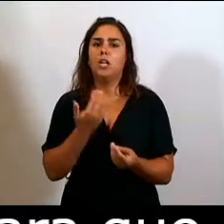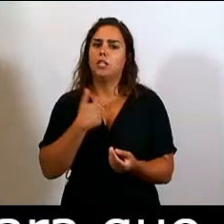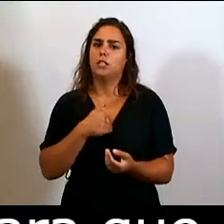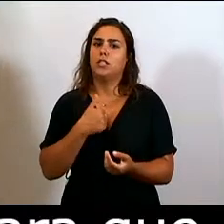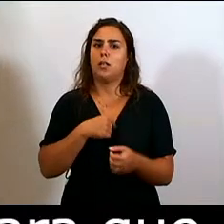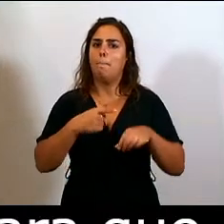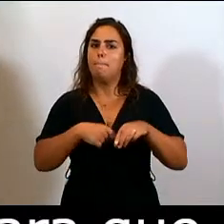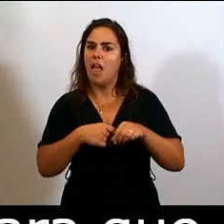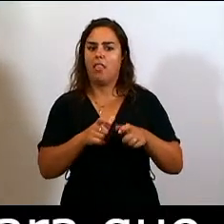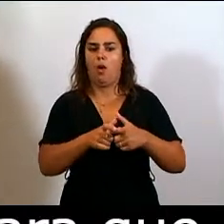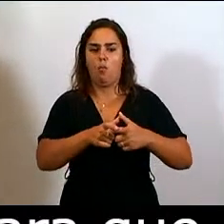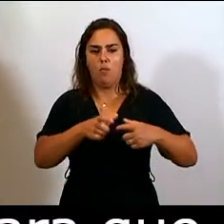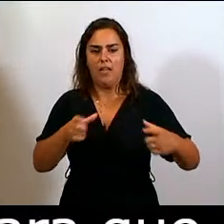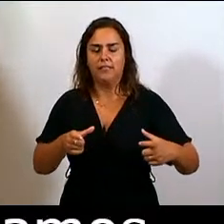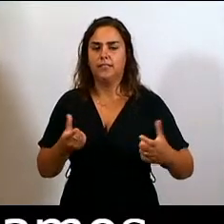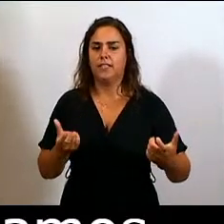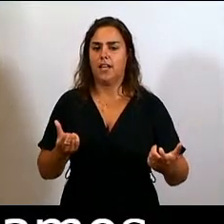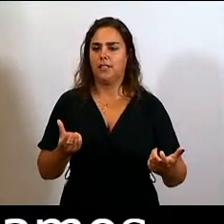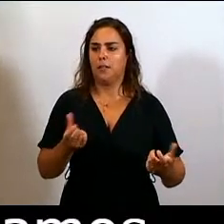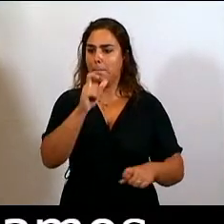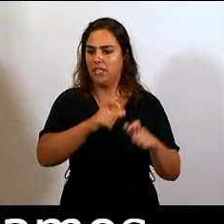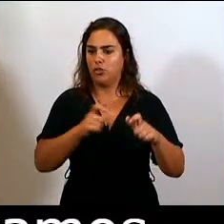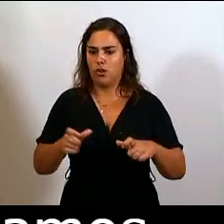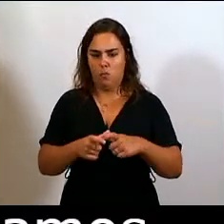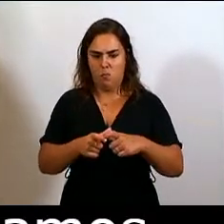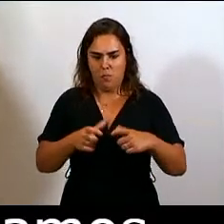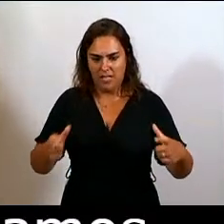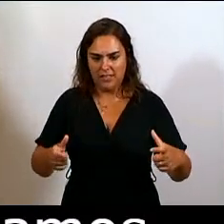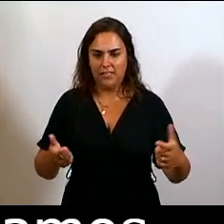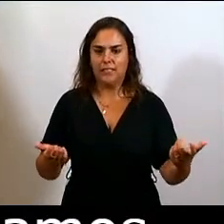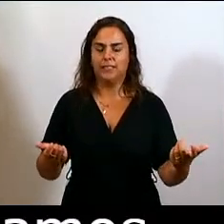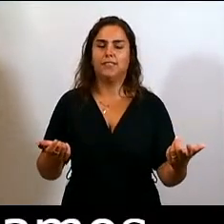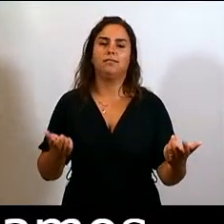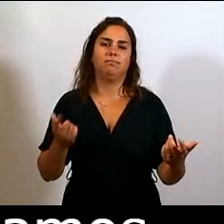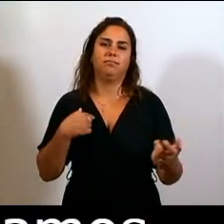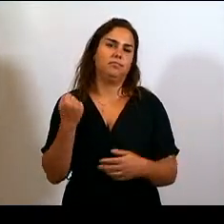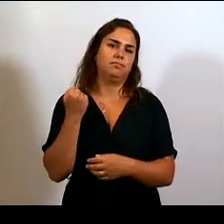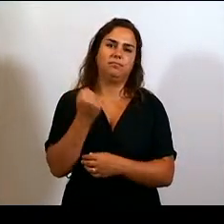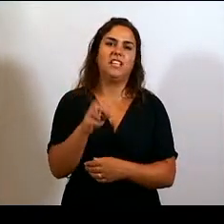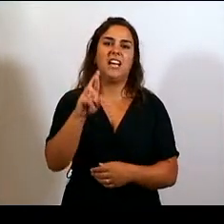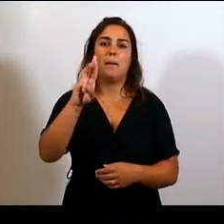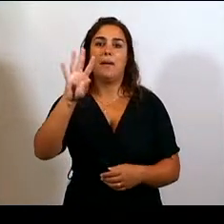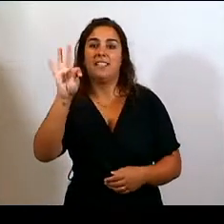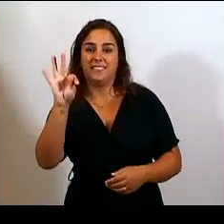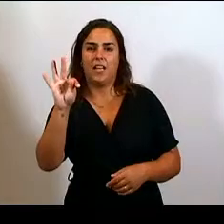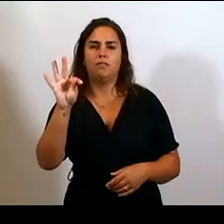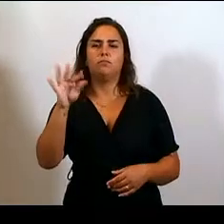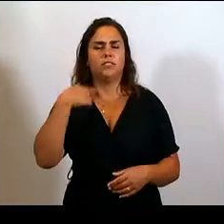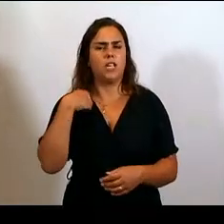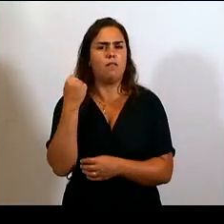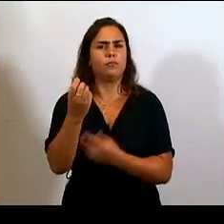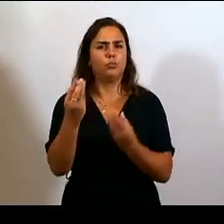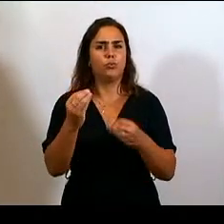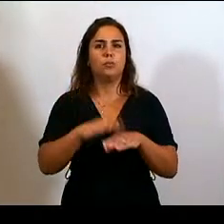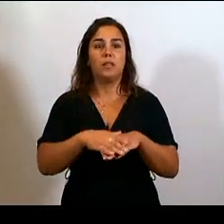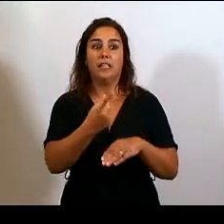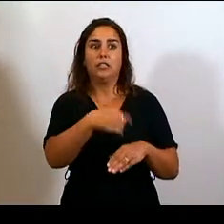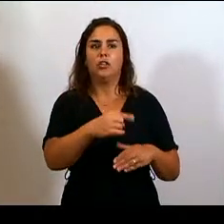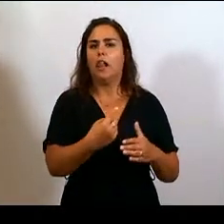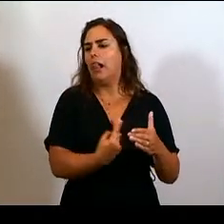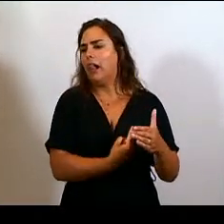de plazas, hemos aumentado el número de personas, hemos reforzado, insisto mucho, en la RPT para que no se vean